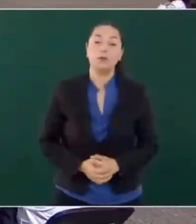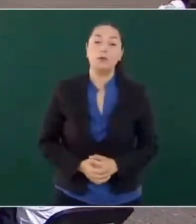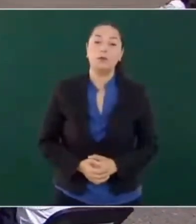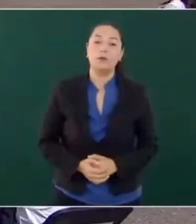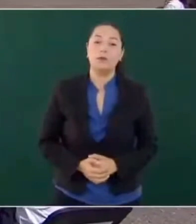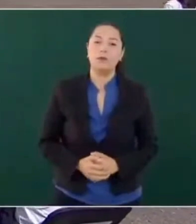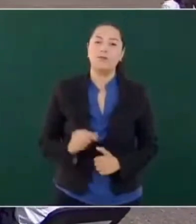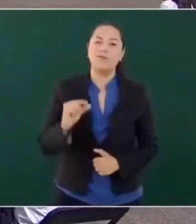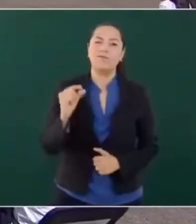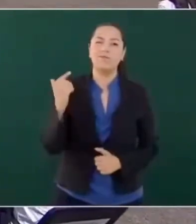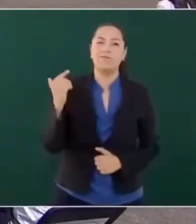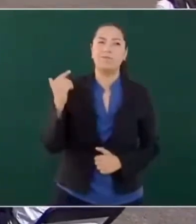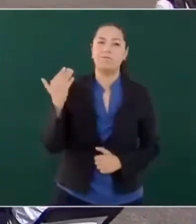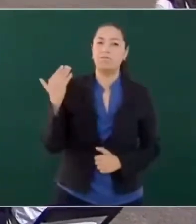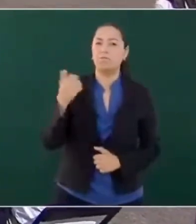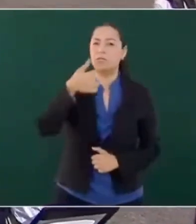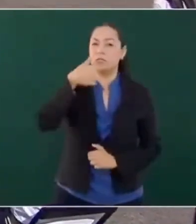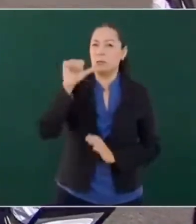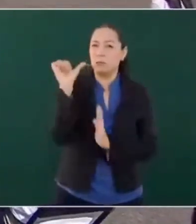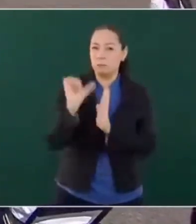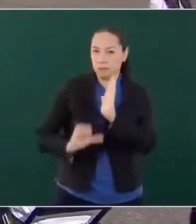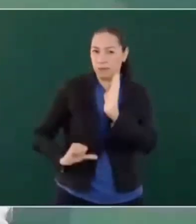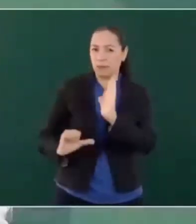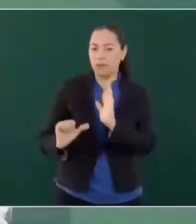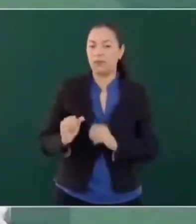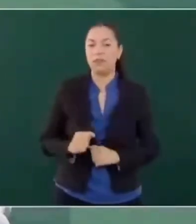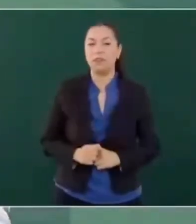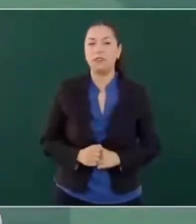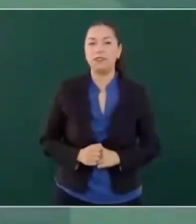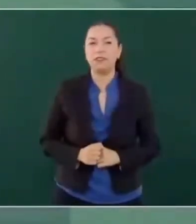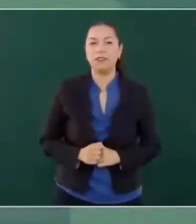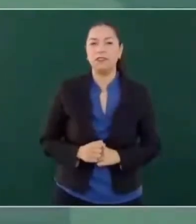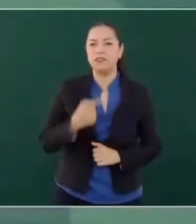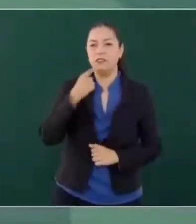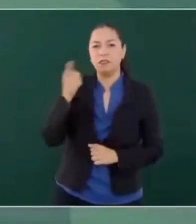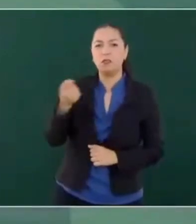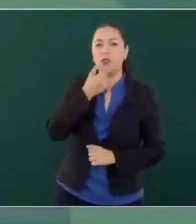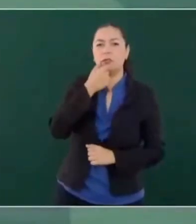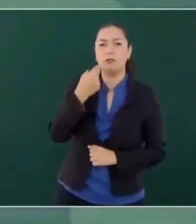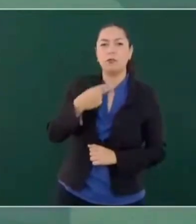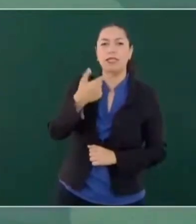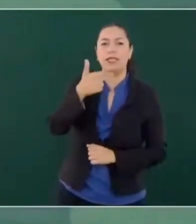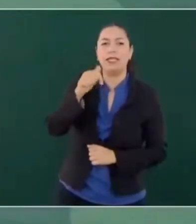hasta hace 6 meses que García Luna,